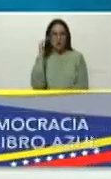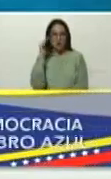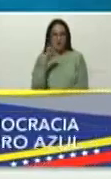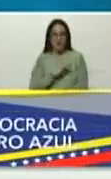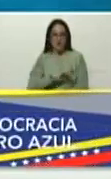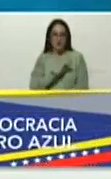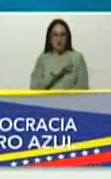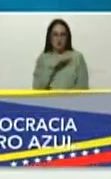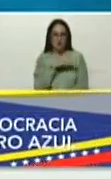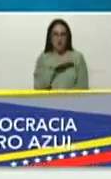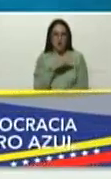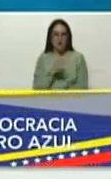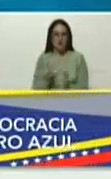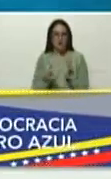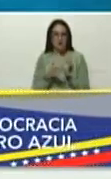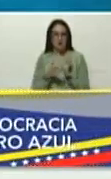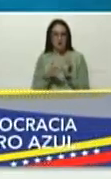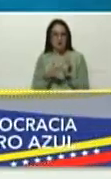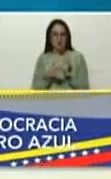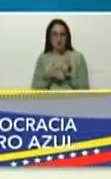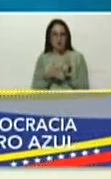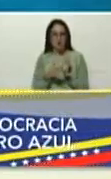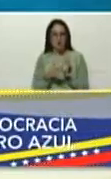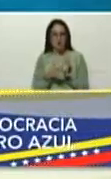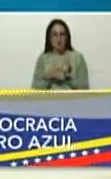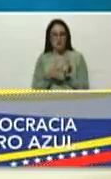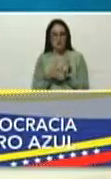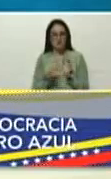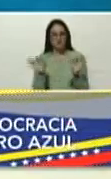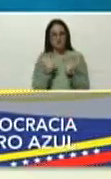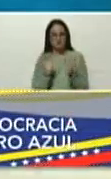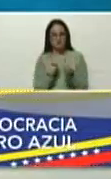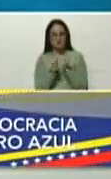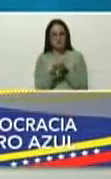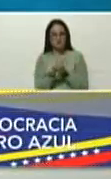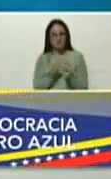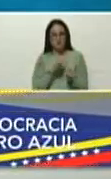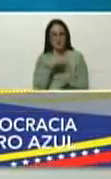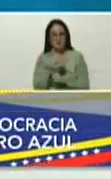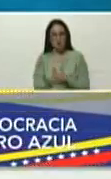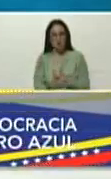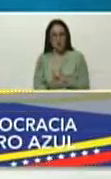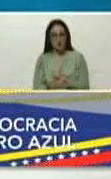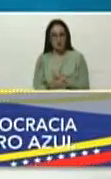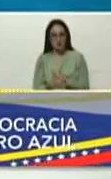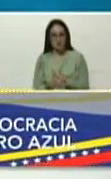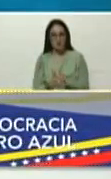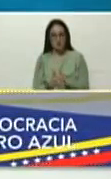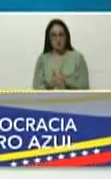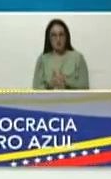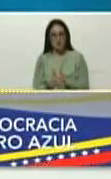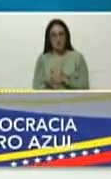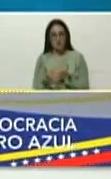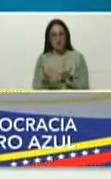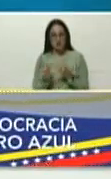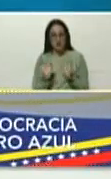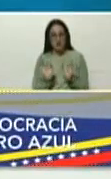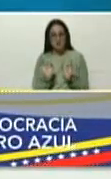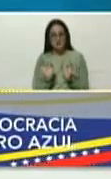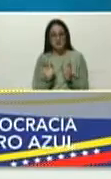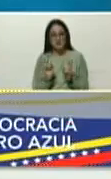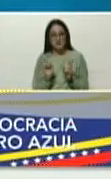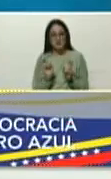religioso, moral, ambiental, tecnológico. La estrategia de transformación del proyecto debe, por tanto, abarcar tanto el